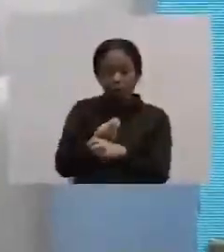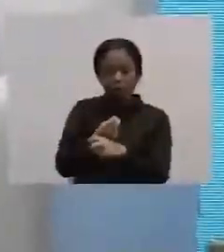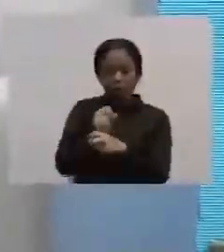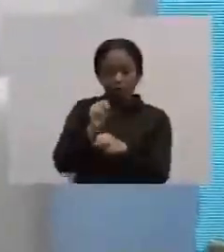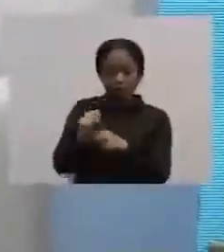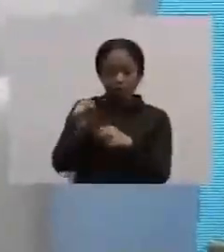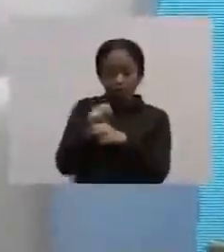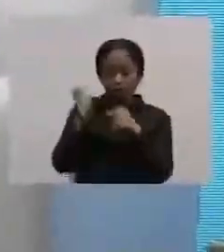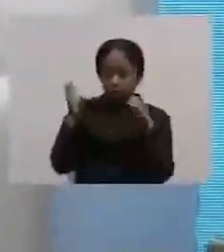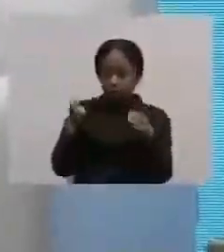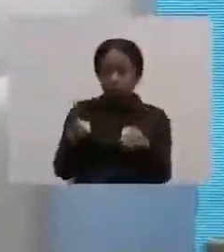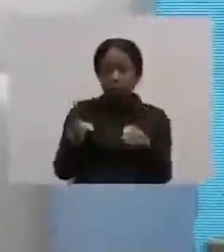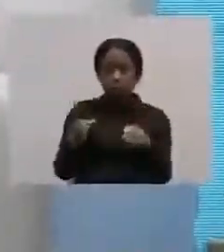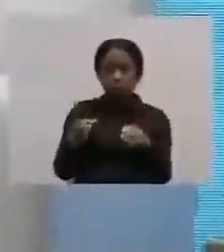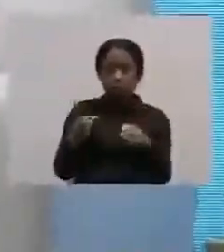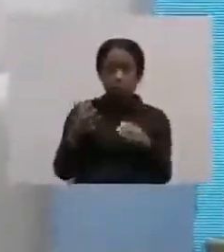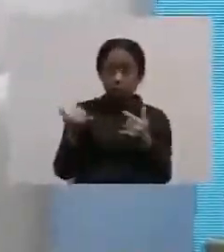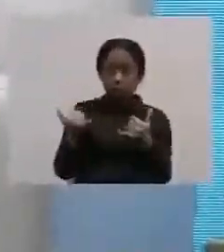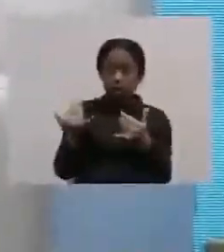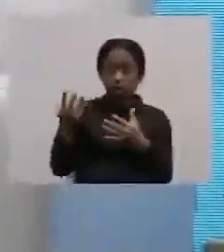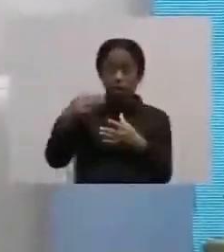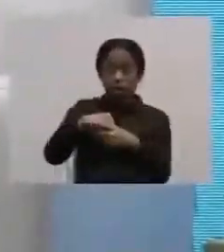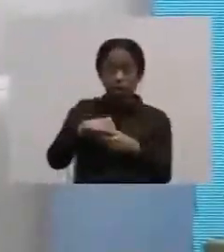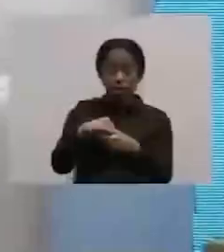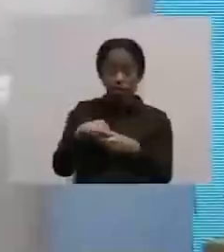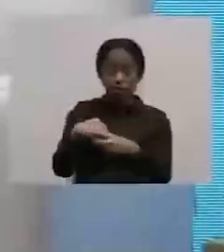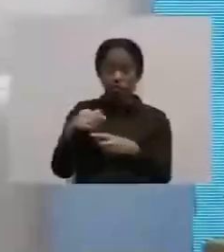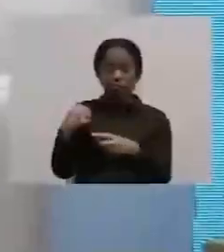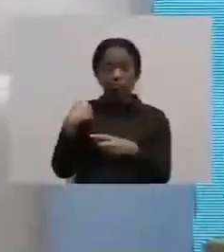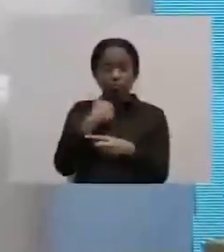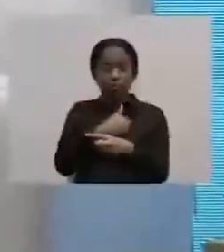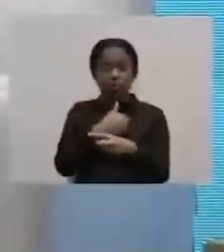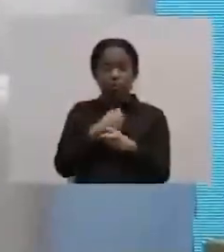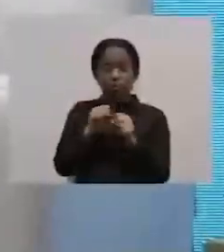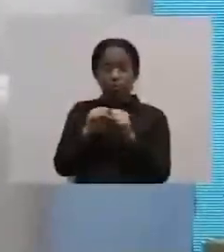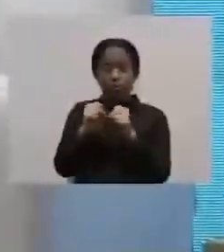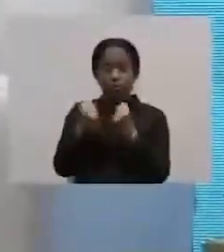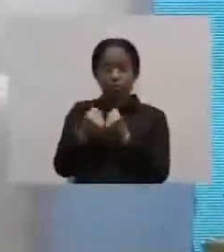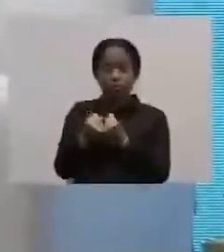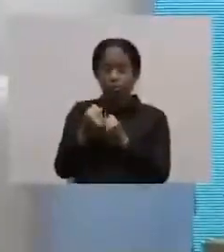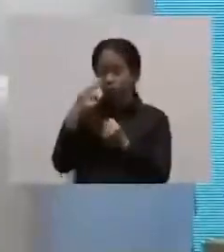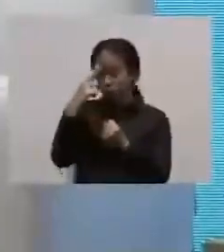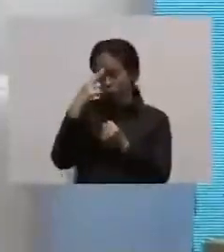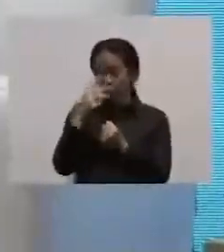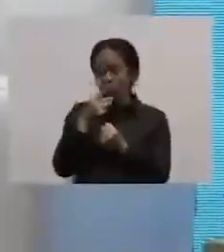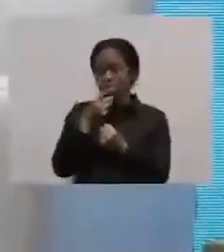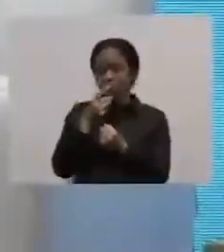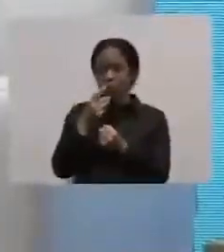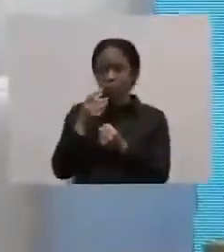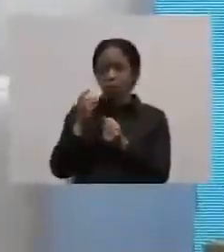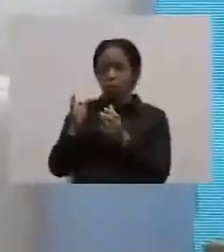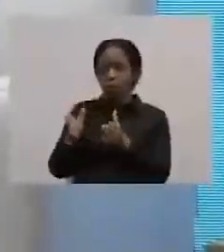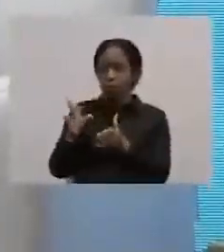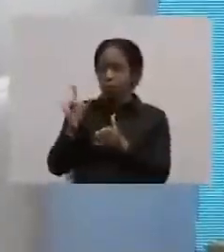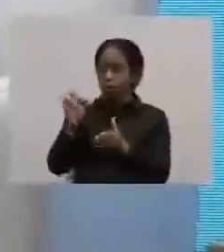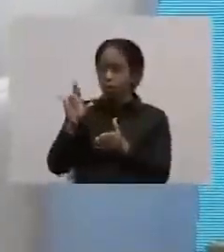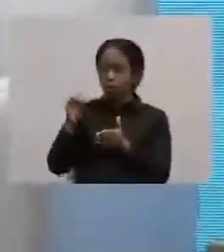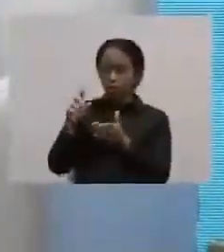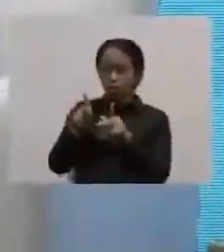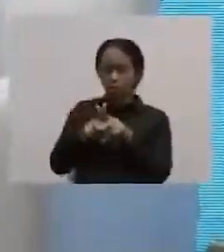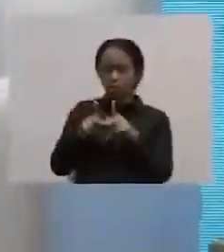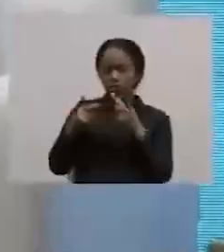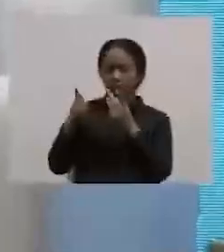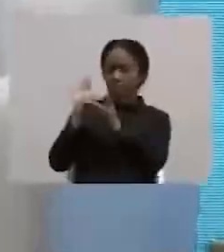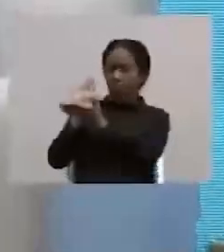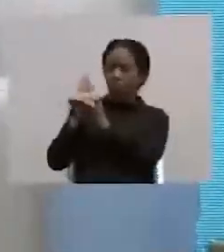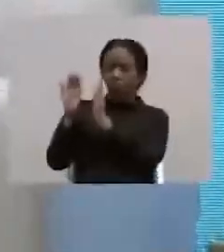consistente. De hecho, estoy participando como Sociedad Dominicana de Diario en el acuerdo con el Tribunal Constitucional justamente para promover la